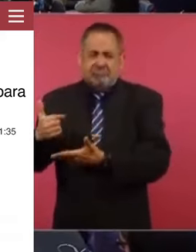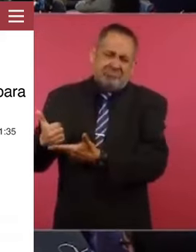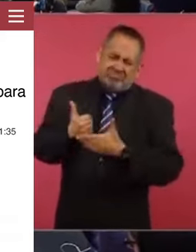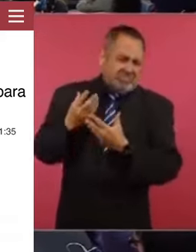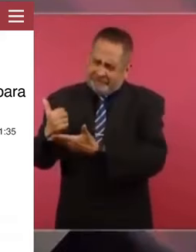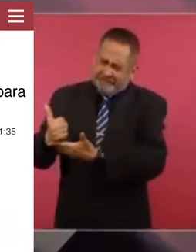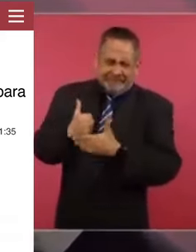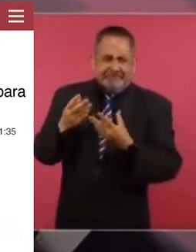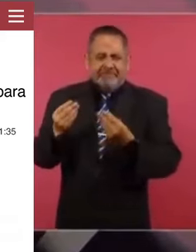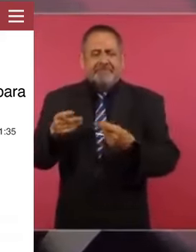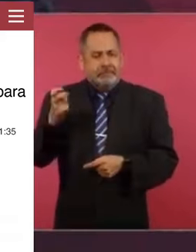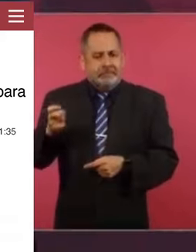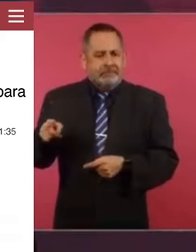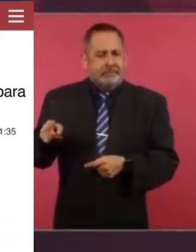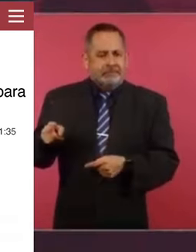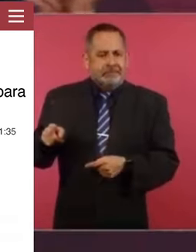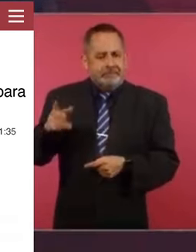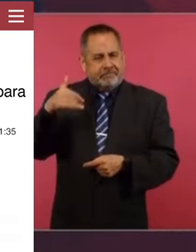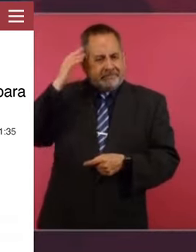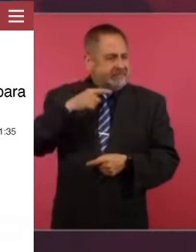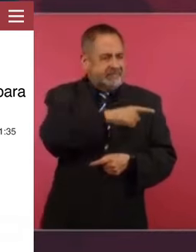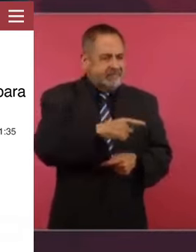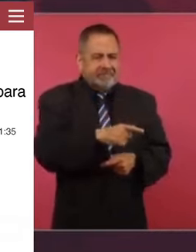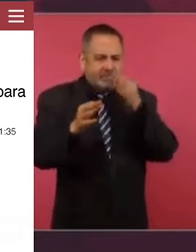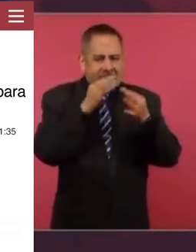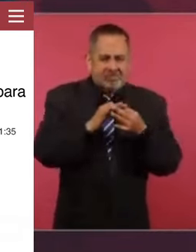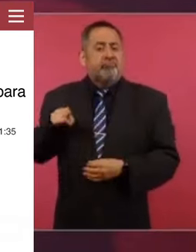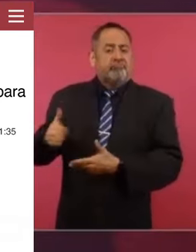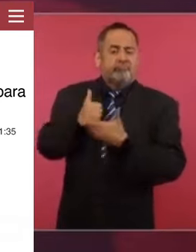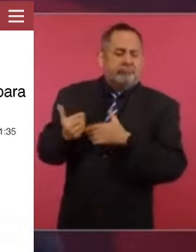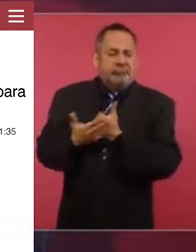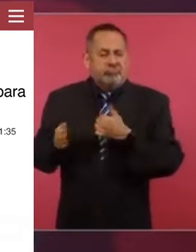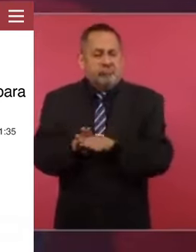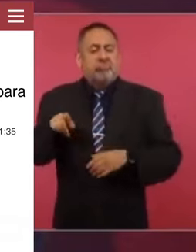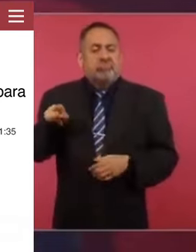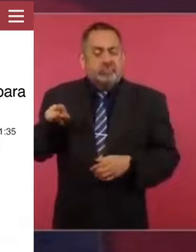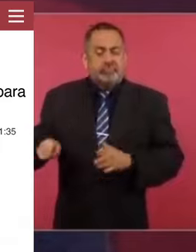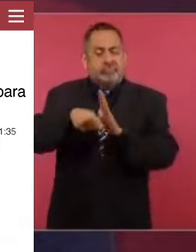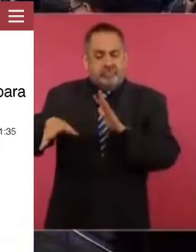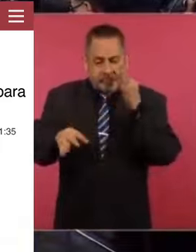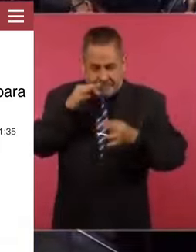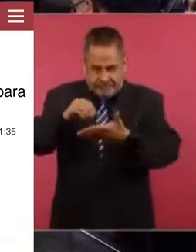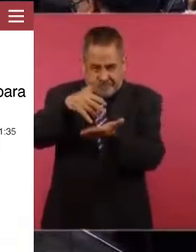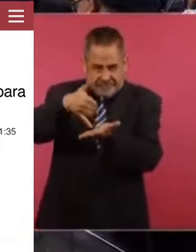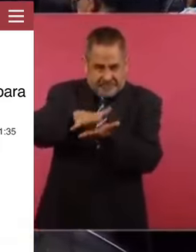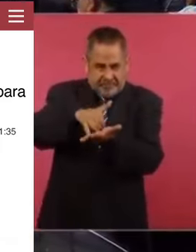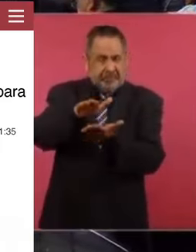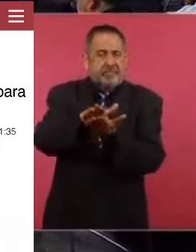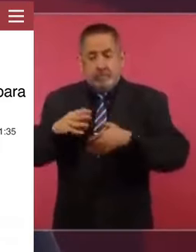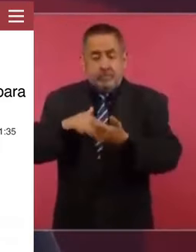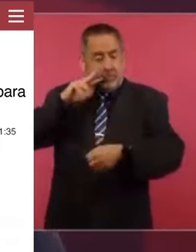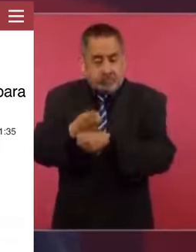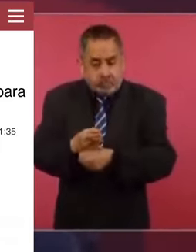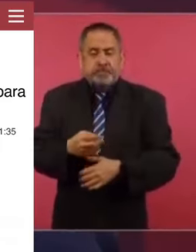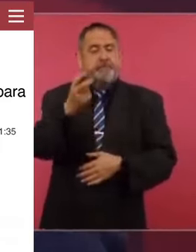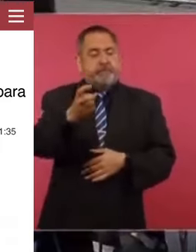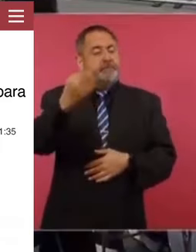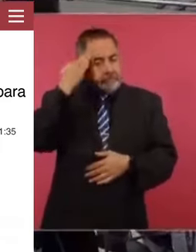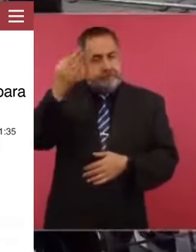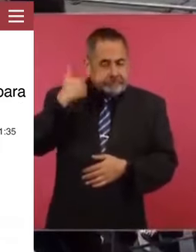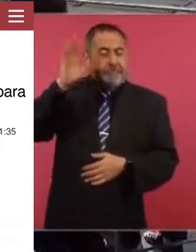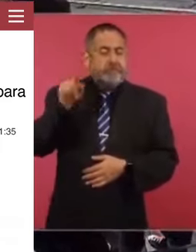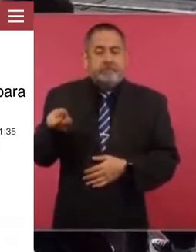ayudó muchísimo cuando había un bloqueo informativo. Fue la de hacer un periódico, Regeneración. Bueno, en ese